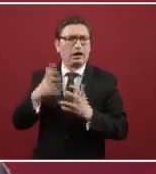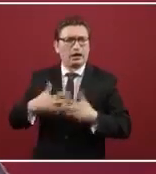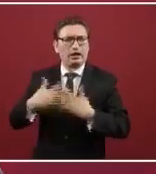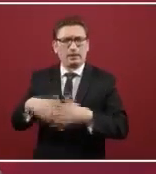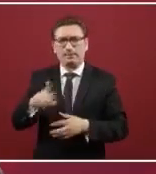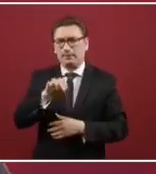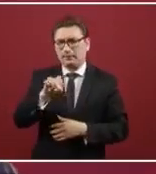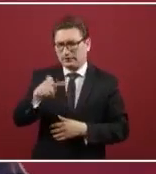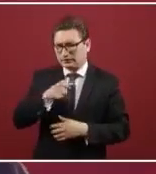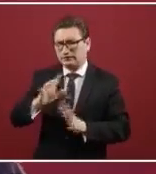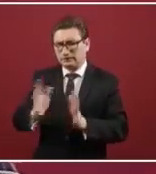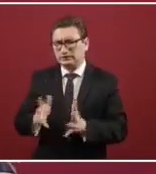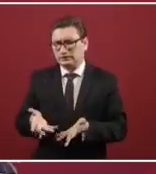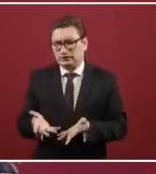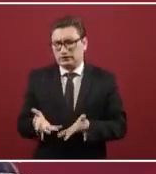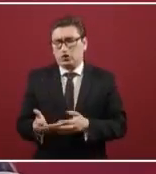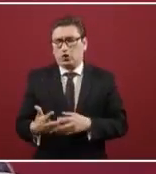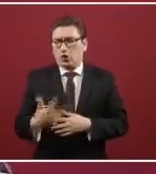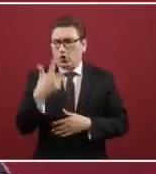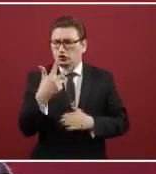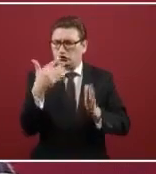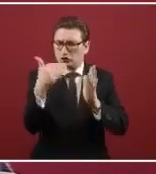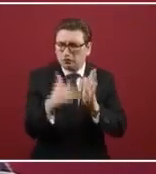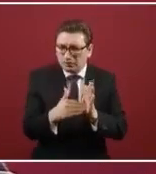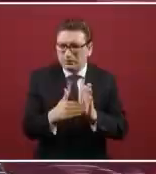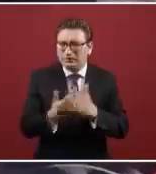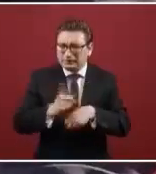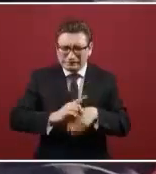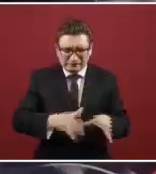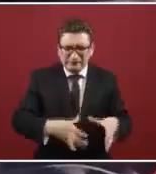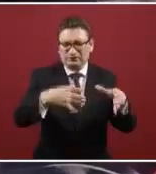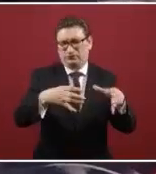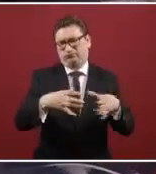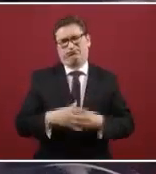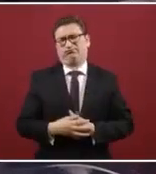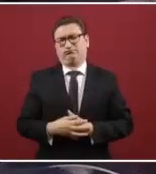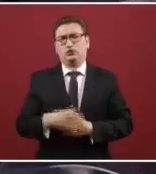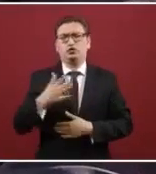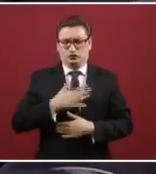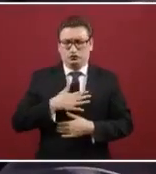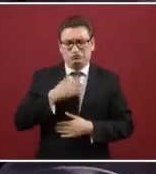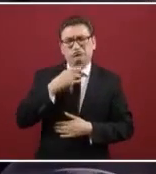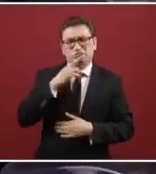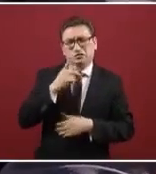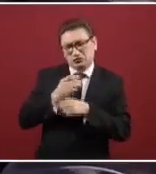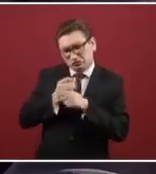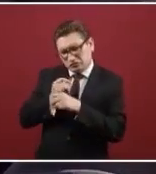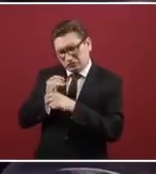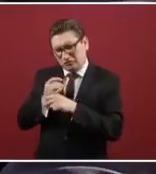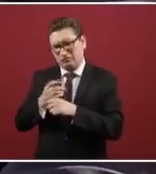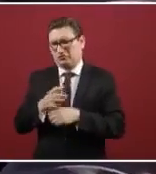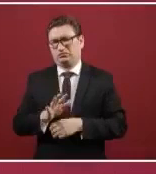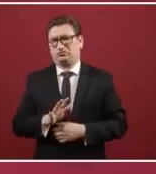Entonces, lo de 8,000 barriles diarios tendría yo que verlo de un solo